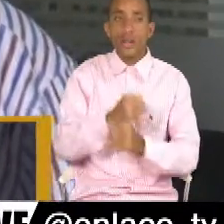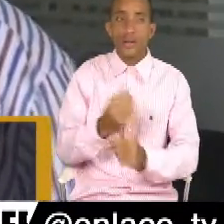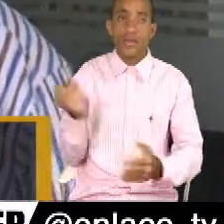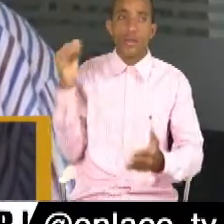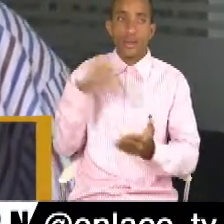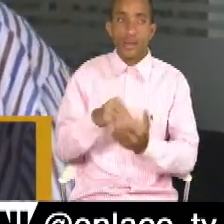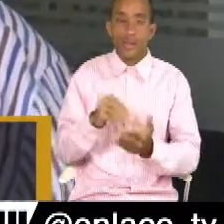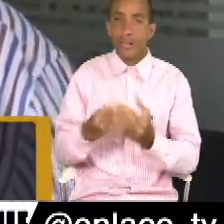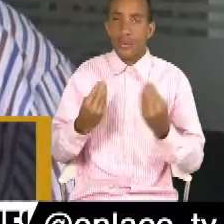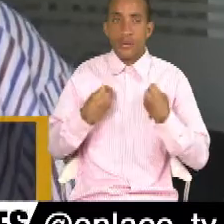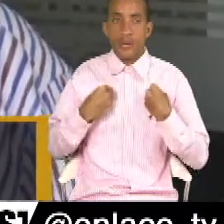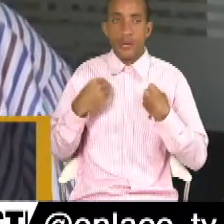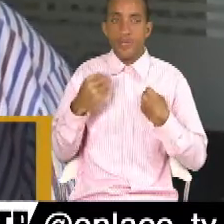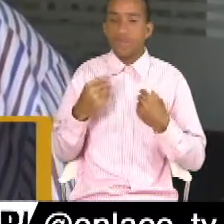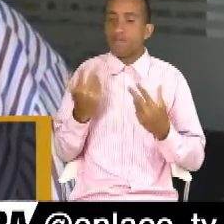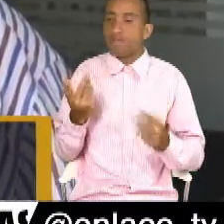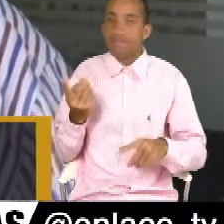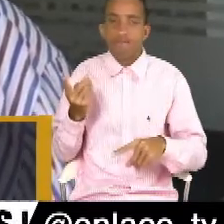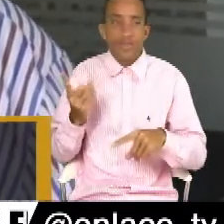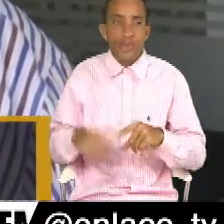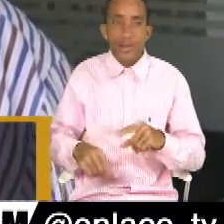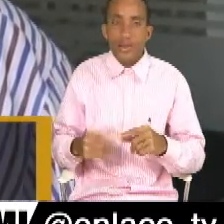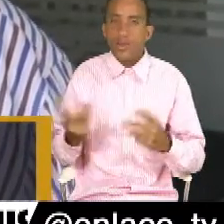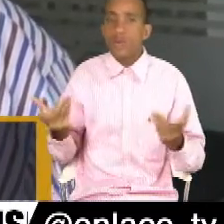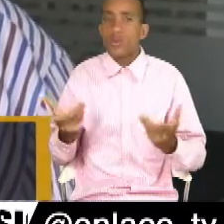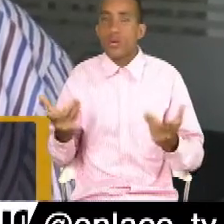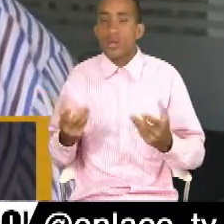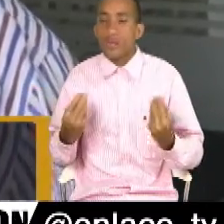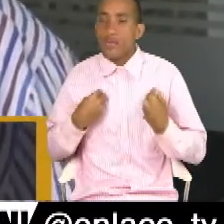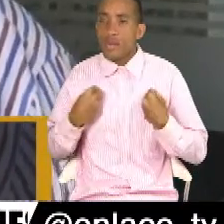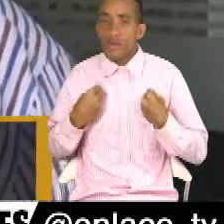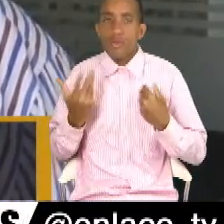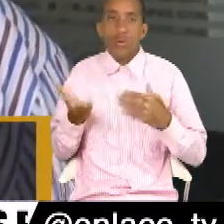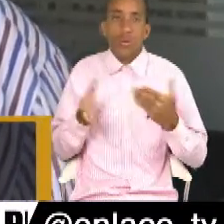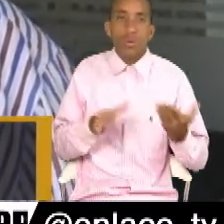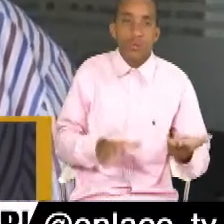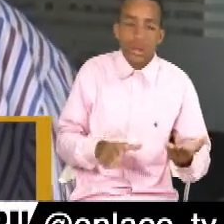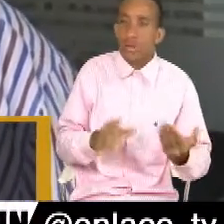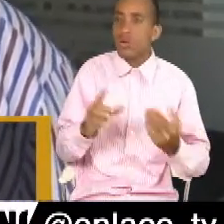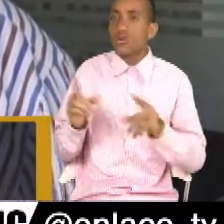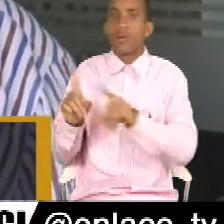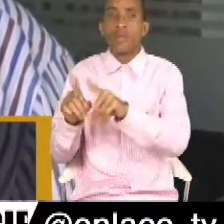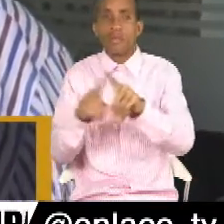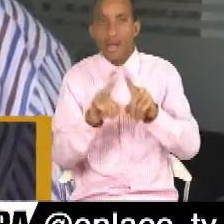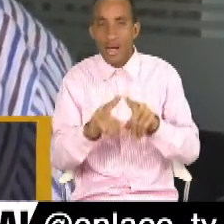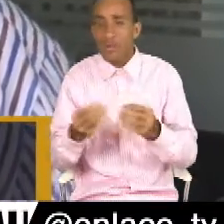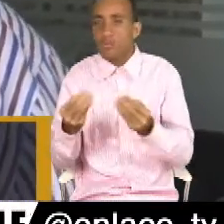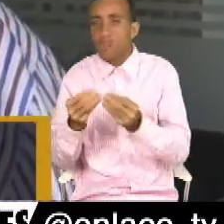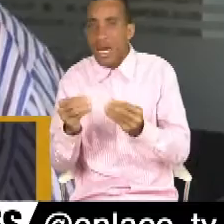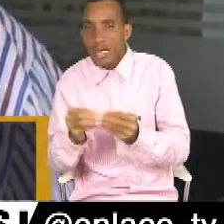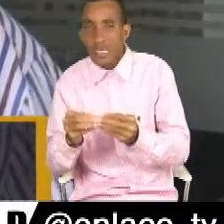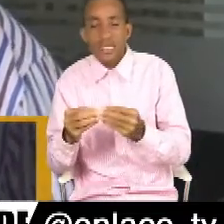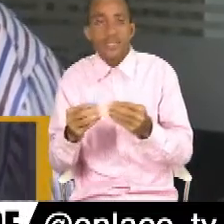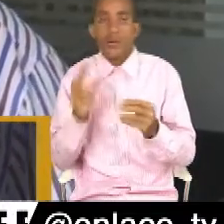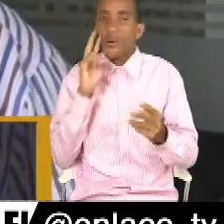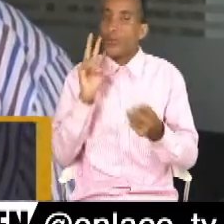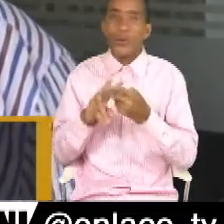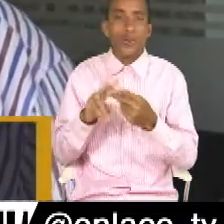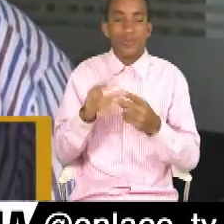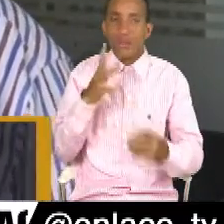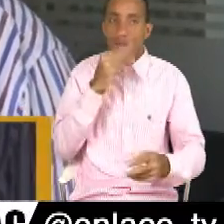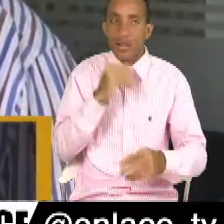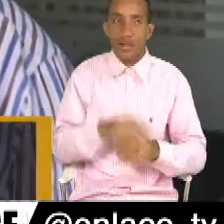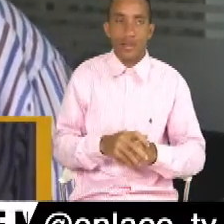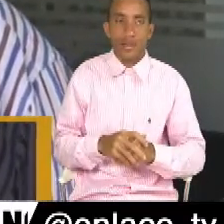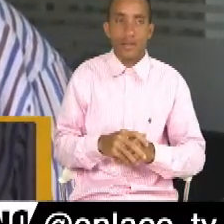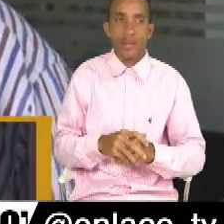donde vivía, pero no he podido dar con, no sé si aún vive o si tengo más hermanos o hermanas, o no conozco a nadie por parte de